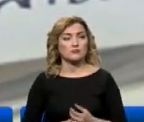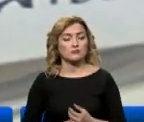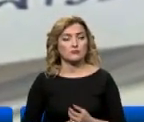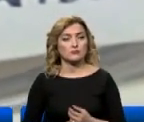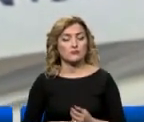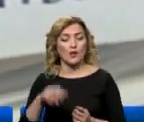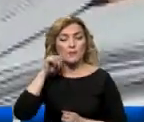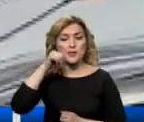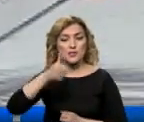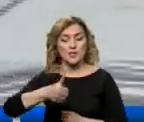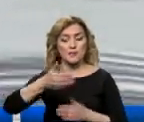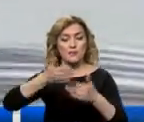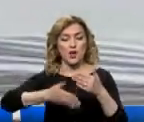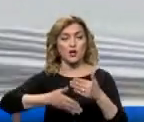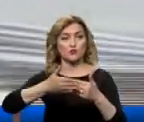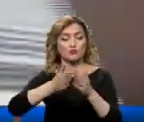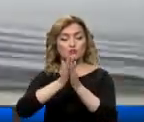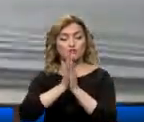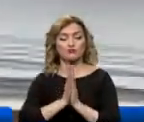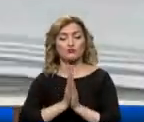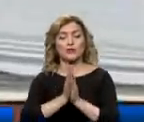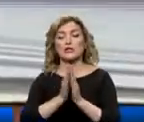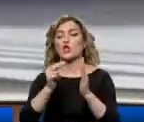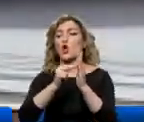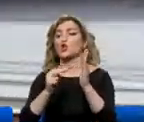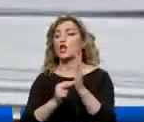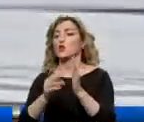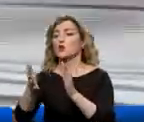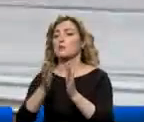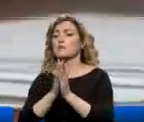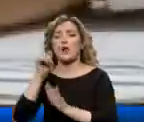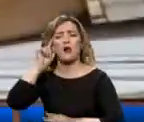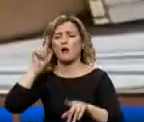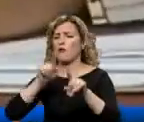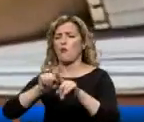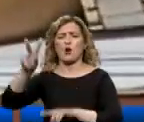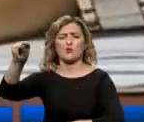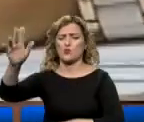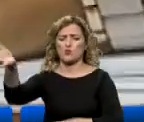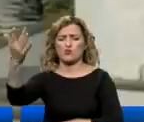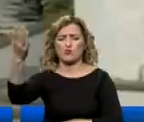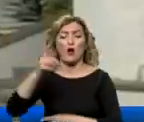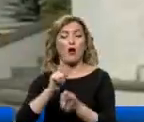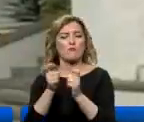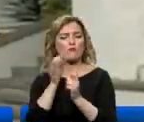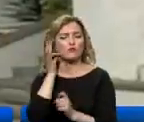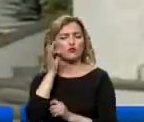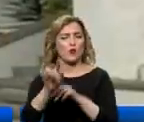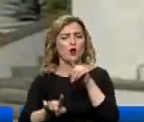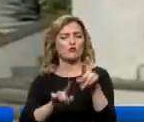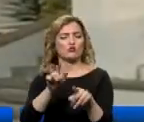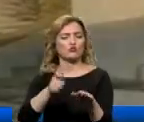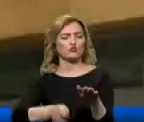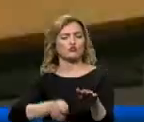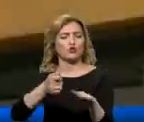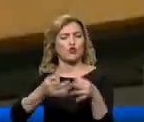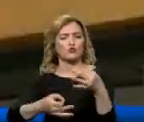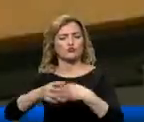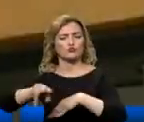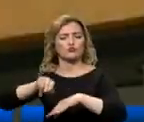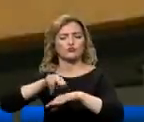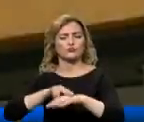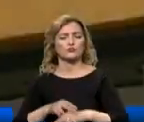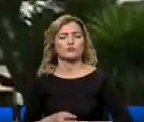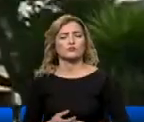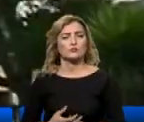Mañana termina el plazo para presentar solicitudes de reconsideración que podrían cambiar la situación futura de algunos magistrados de la Corte Nacional